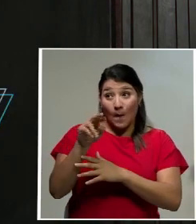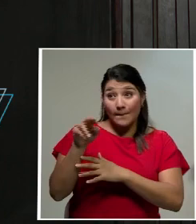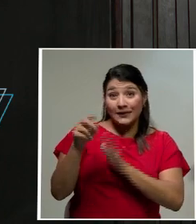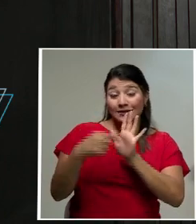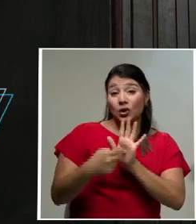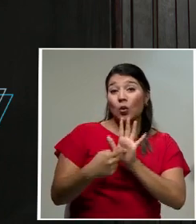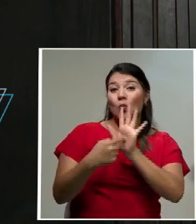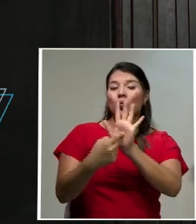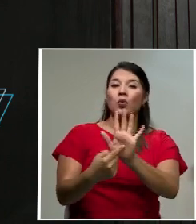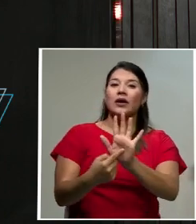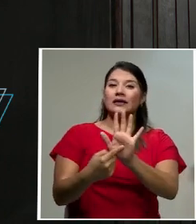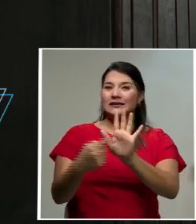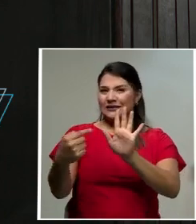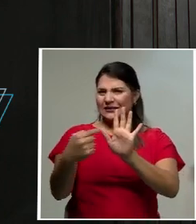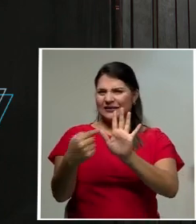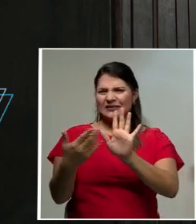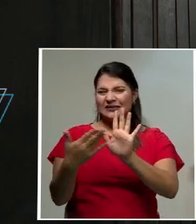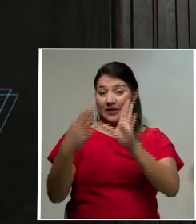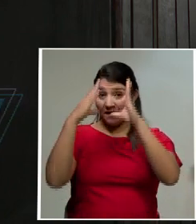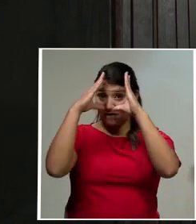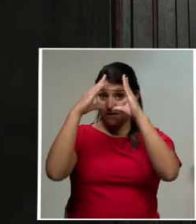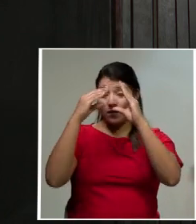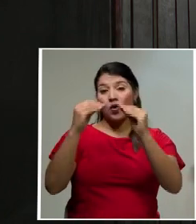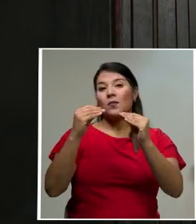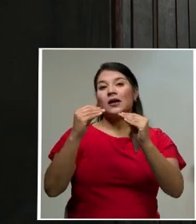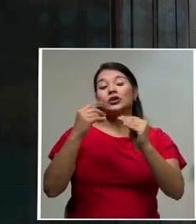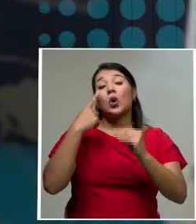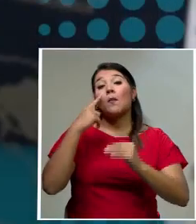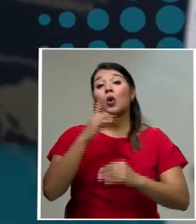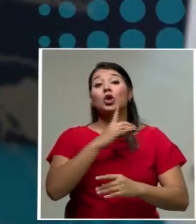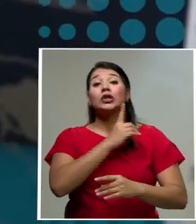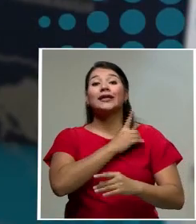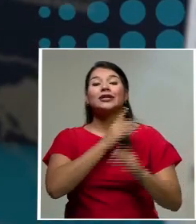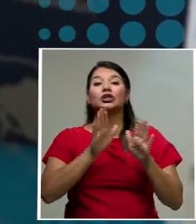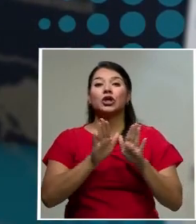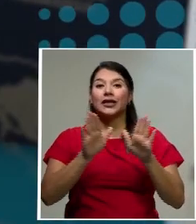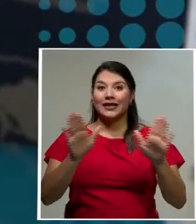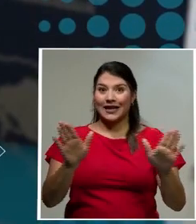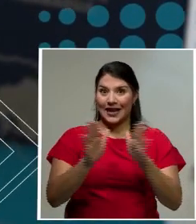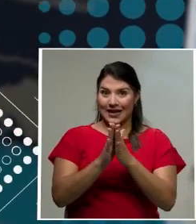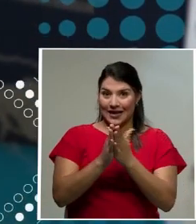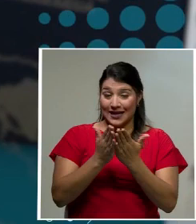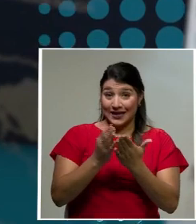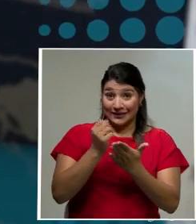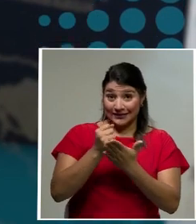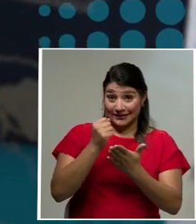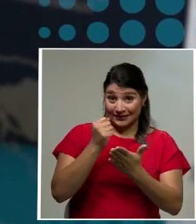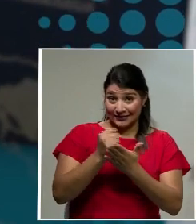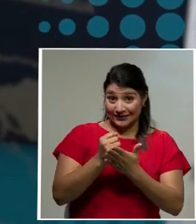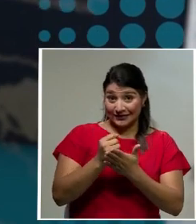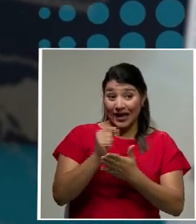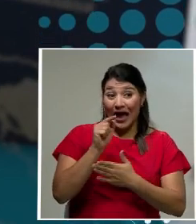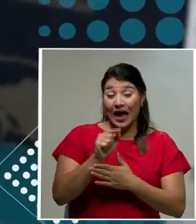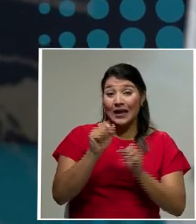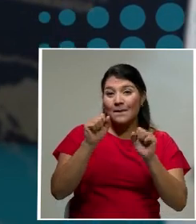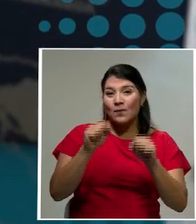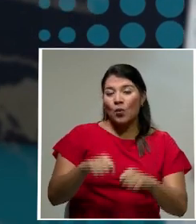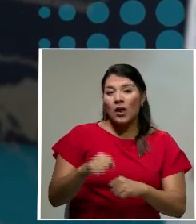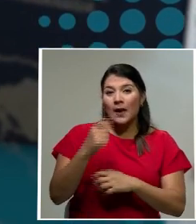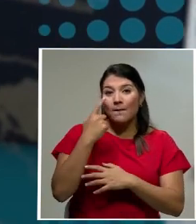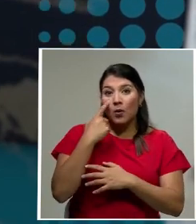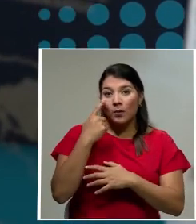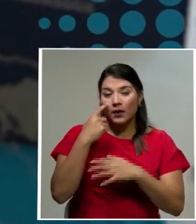inmediato los datos que nos ofreció la Dirección General de Migración y Extranjería, donde podemos ver el